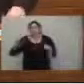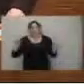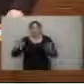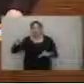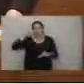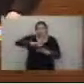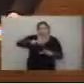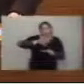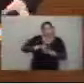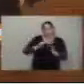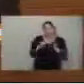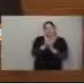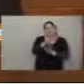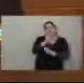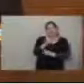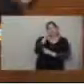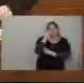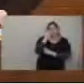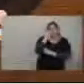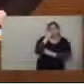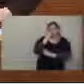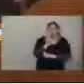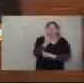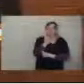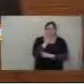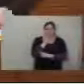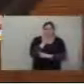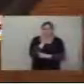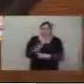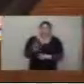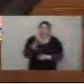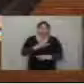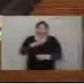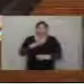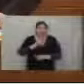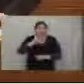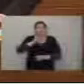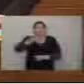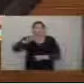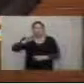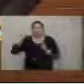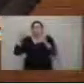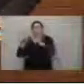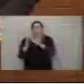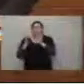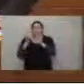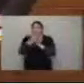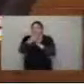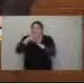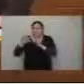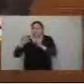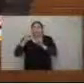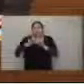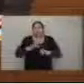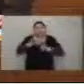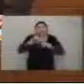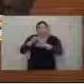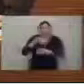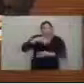ciudadanos. No sé si conoce a Barrientos, el alcalde de Boal, yo he hablado toda esta semana con él, usted seguro que no, y le podrá informar